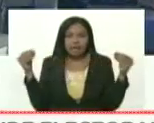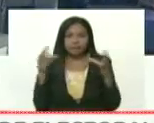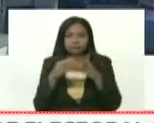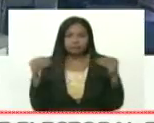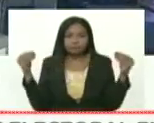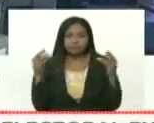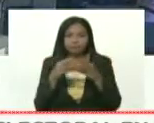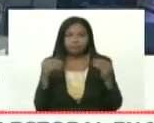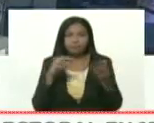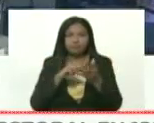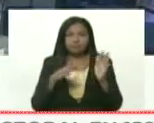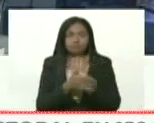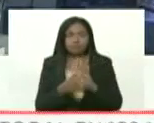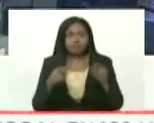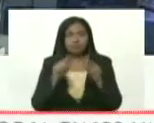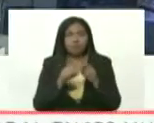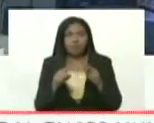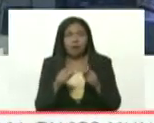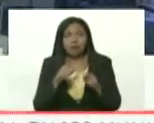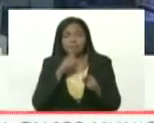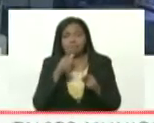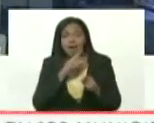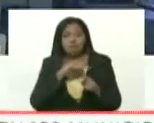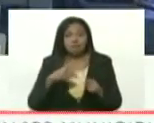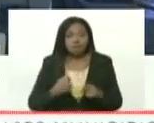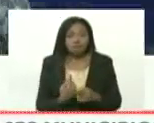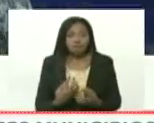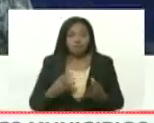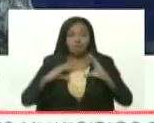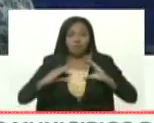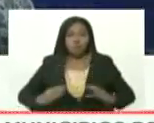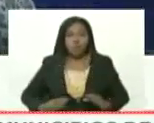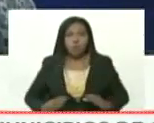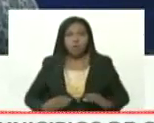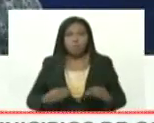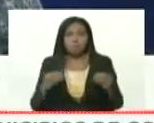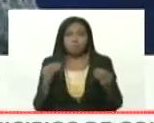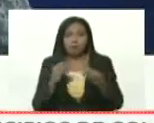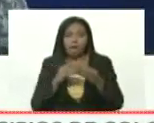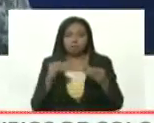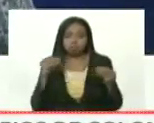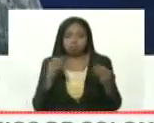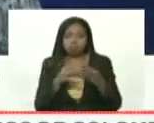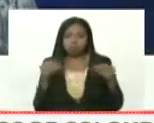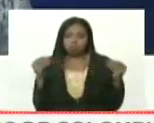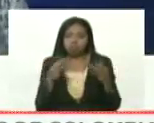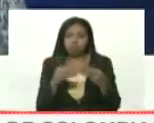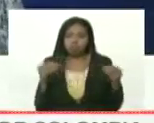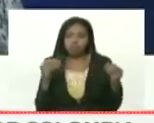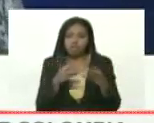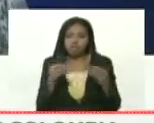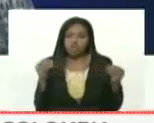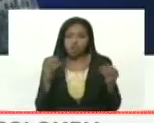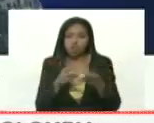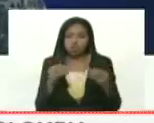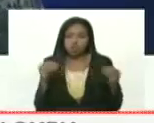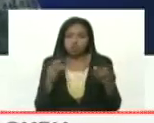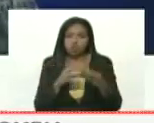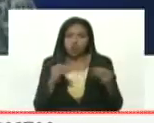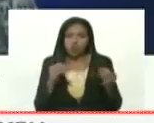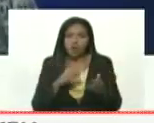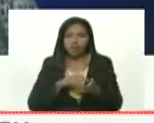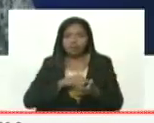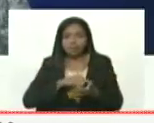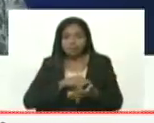Cuando está funcionando mal el organismo, no se forma el callo. Se forma un tejido chicloso y no